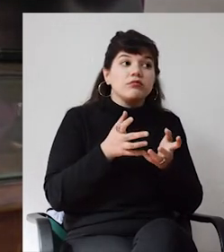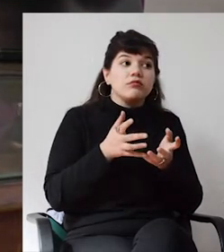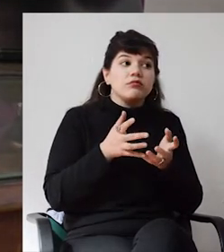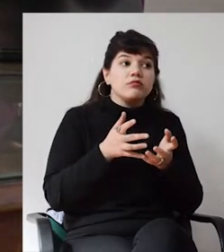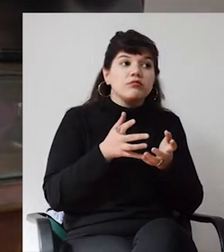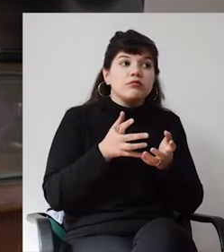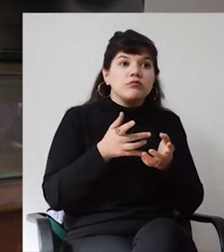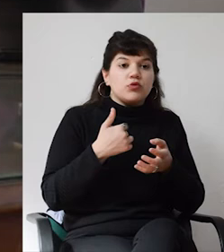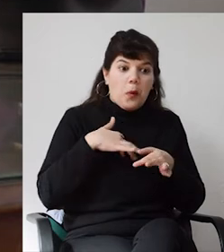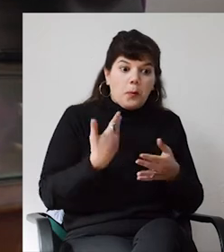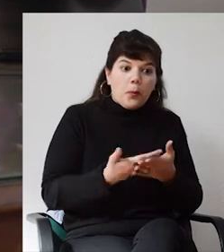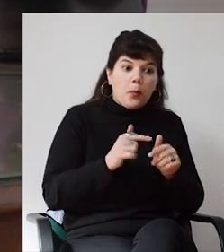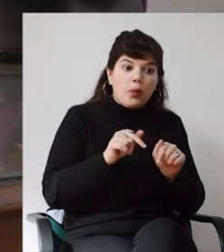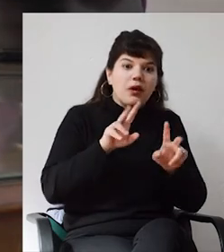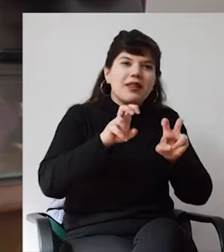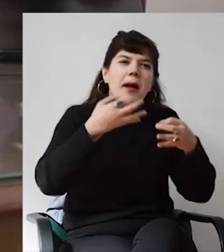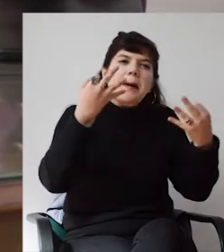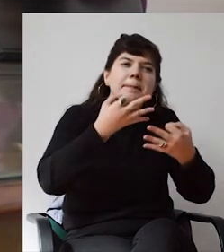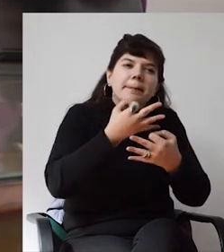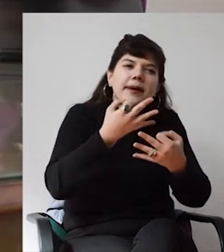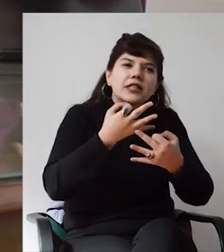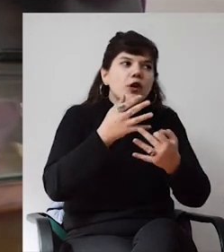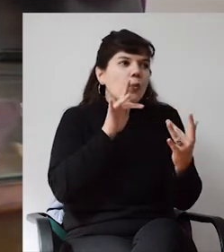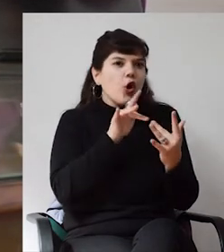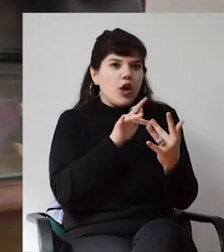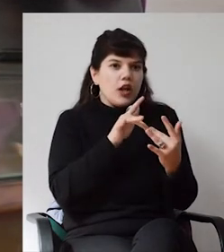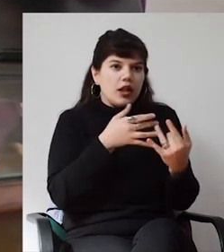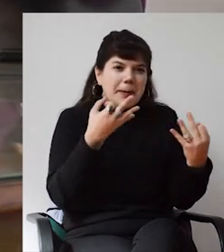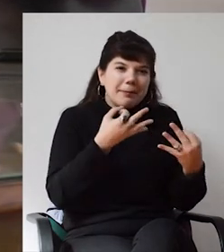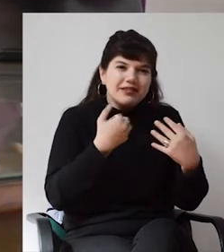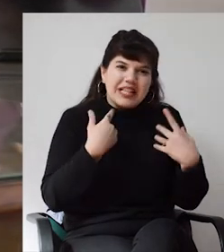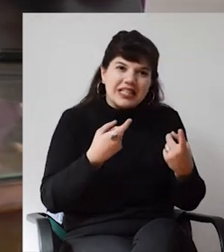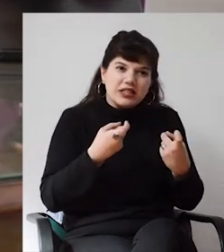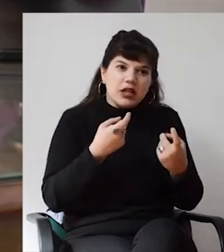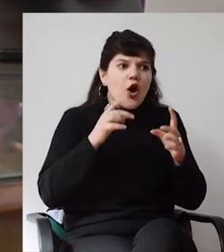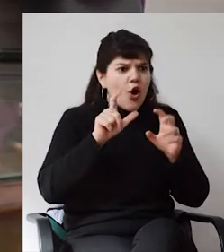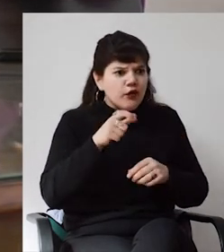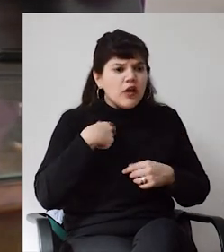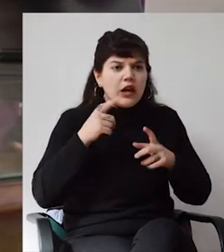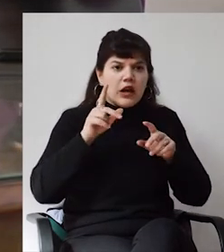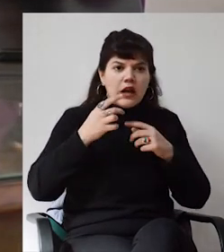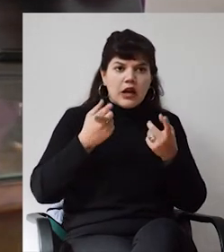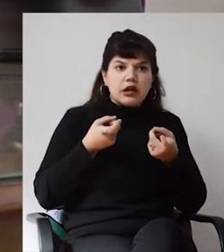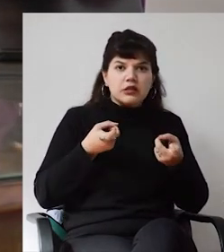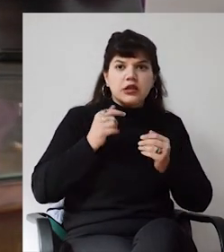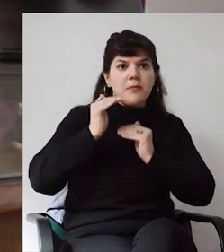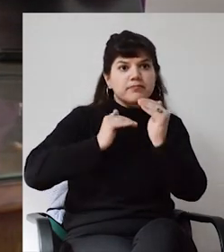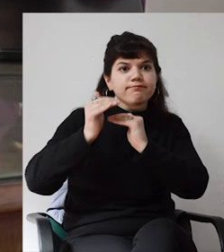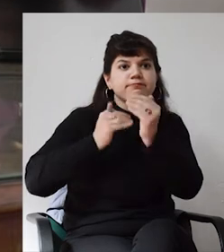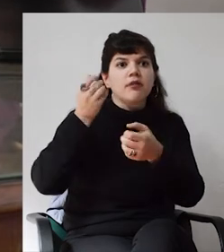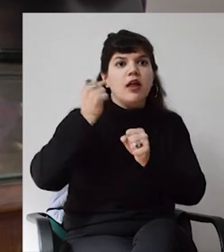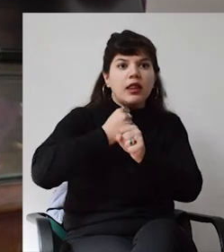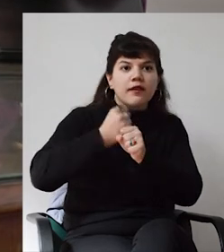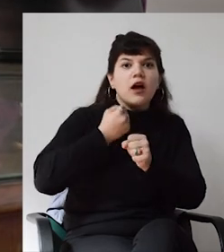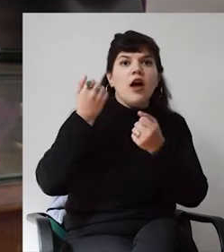que les propongo llamar una especialización conectada. Es claro que necesitamos un desarrollo de